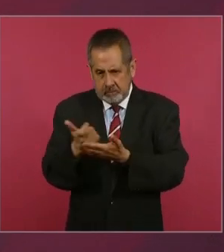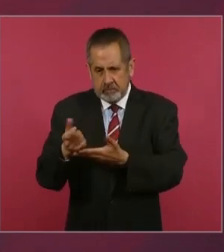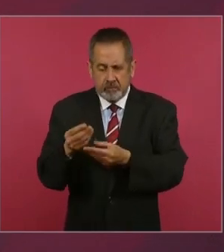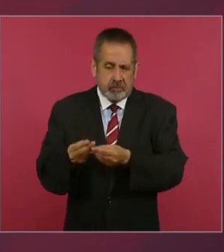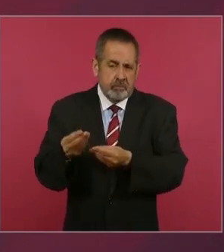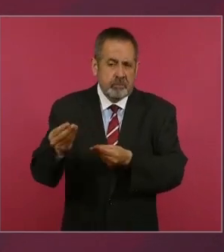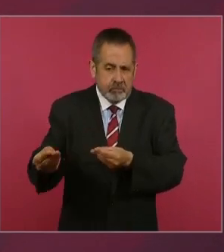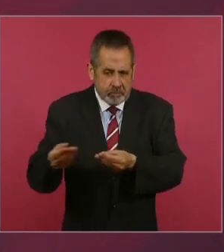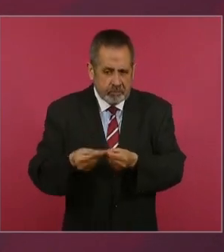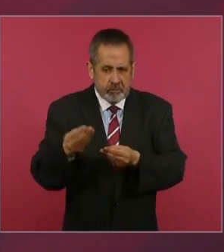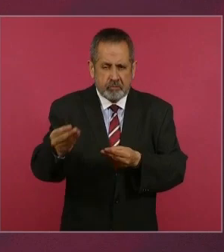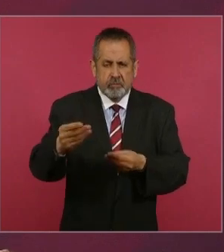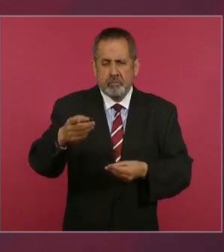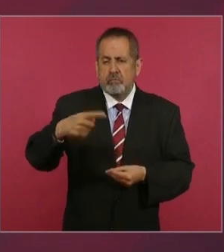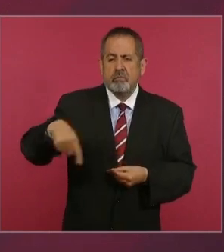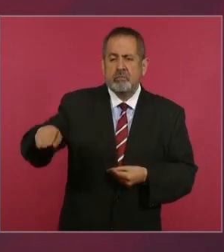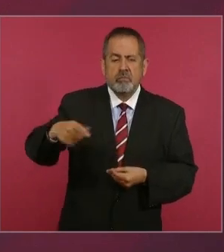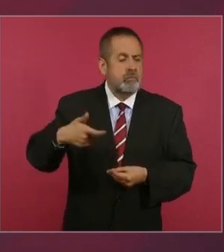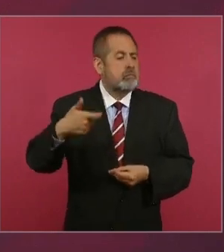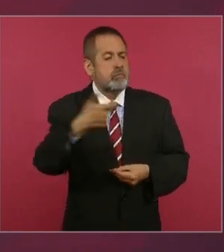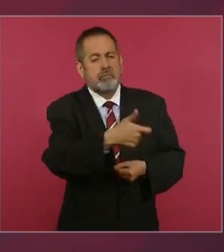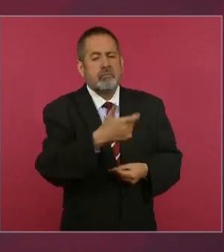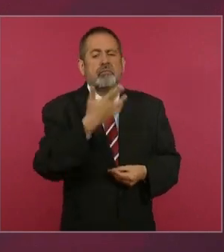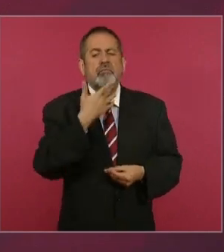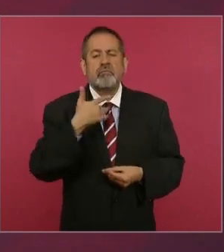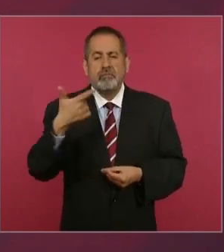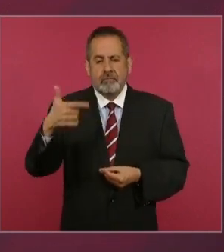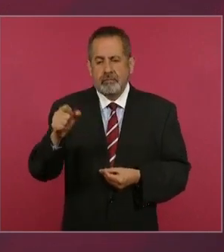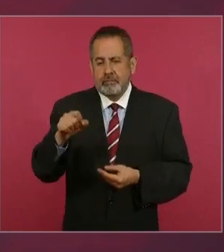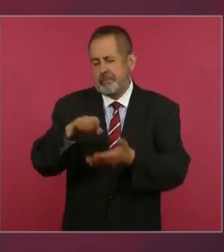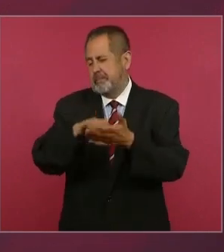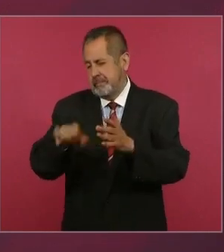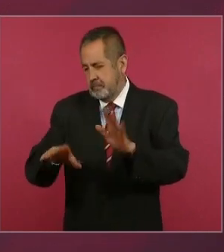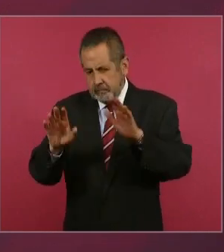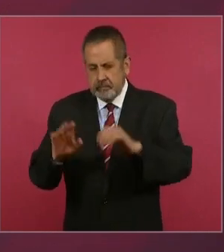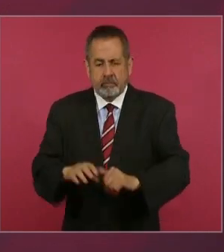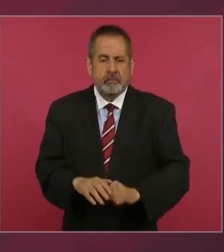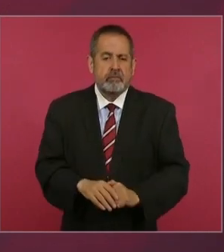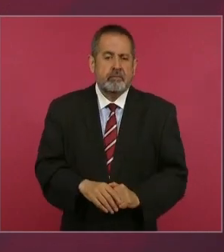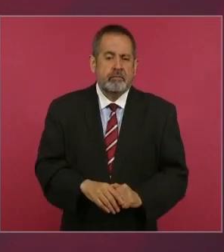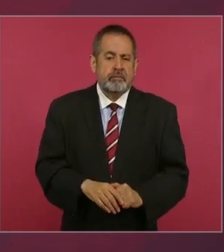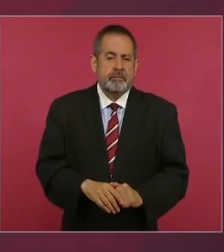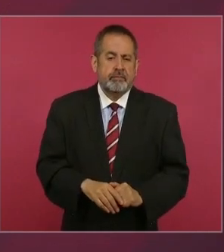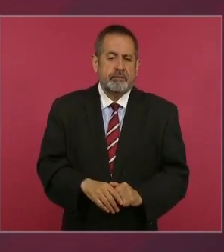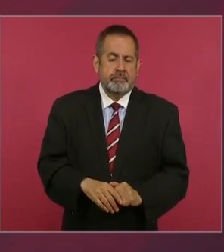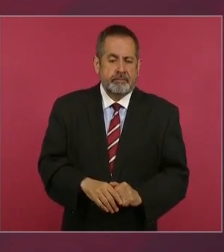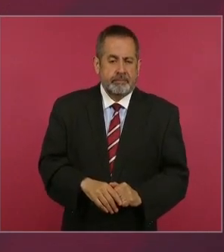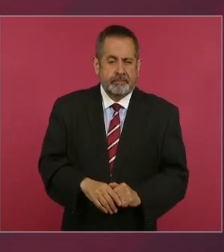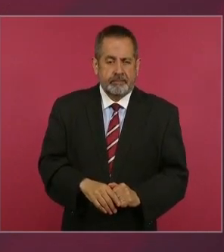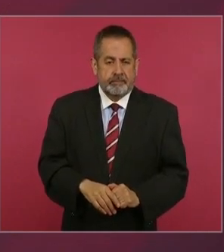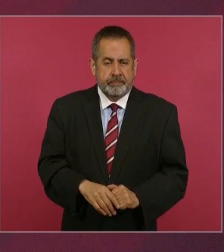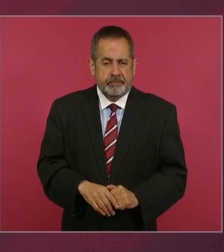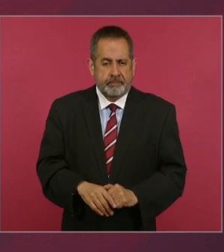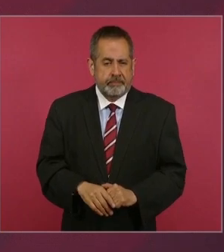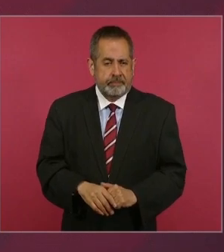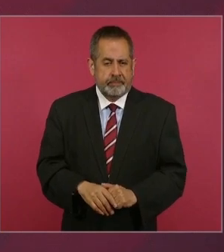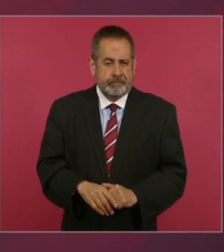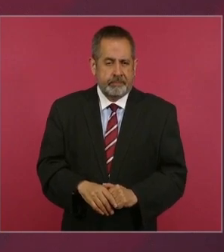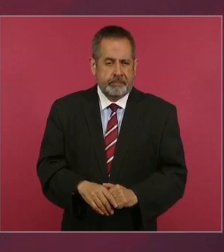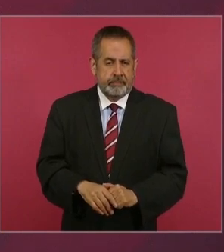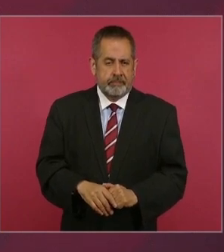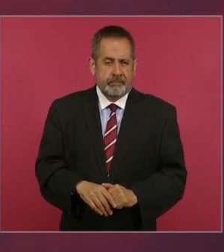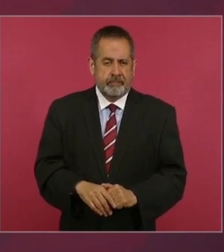para pagar su gas por ejemplo eh